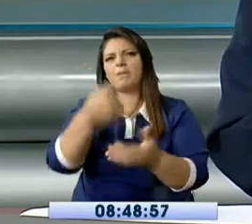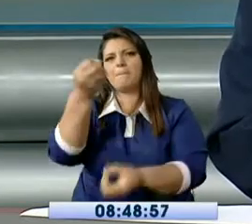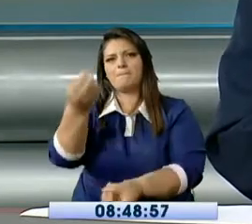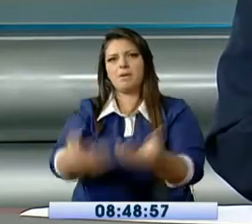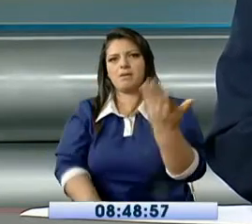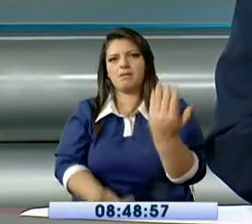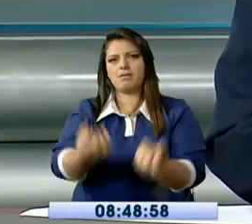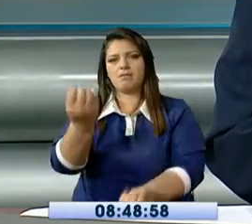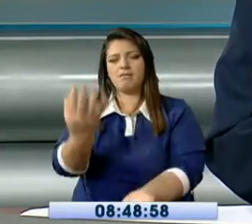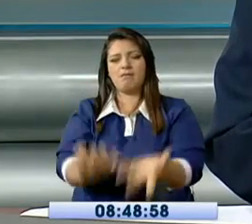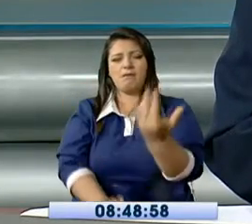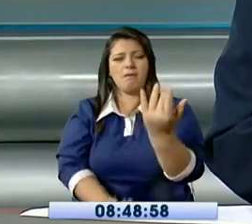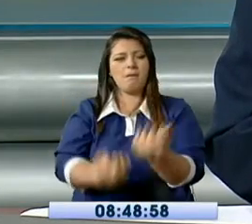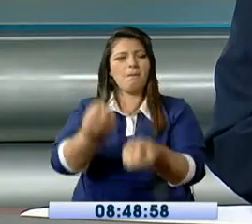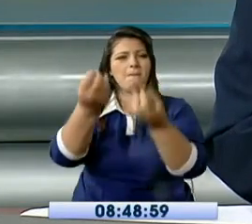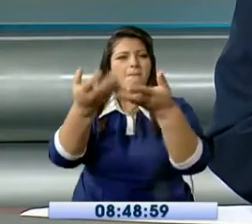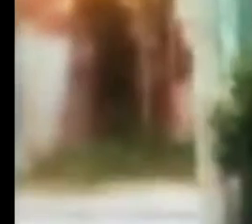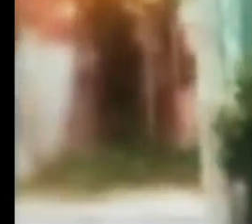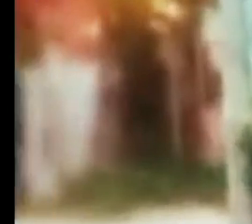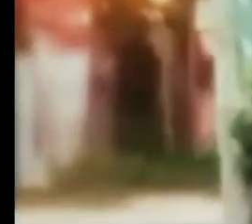gas.